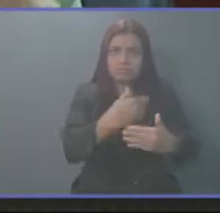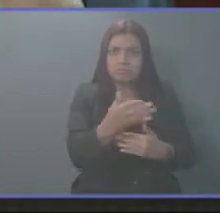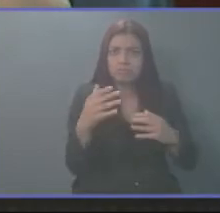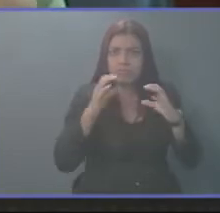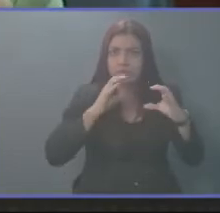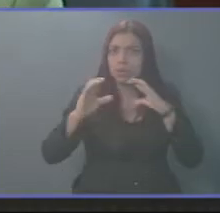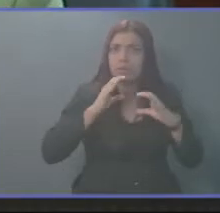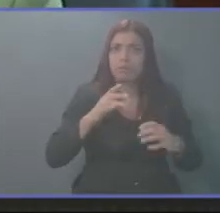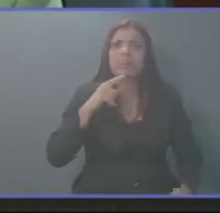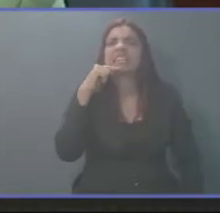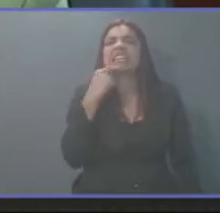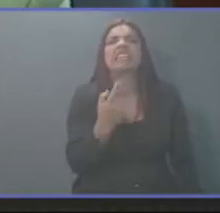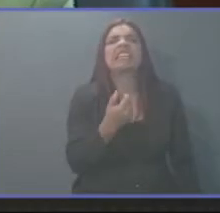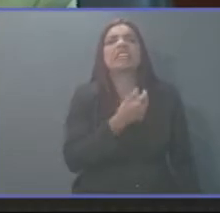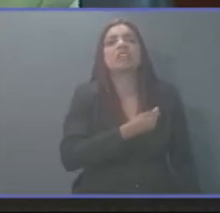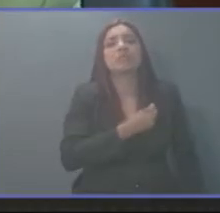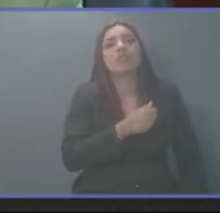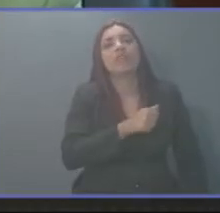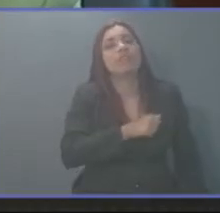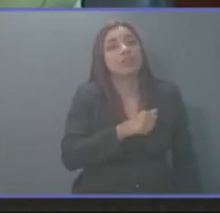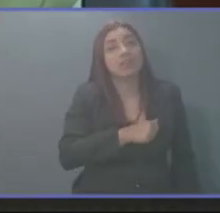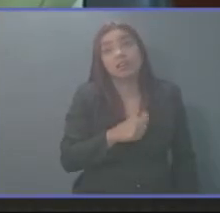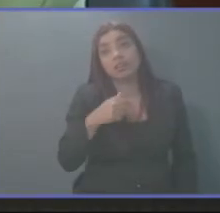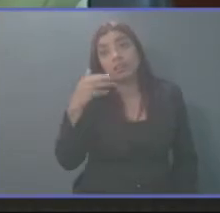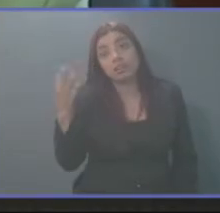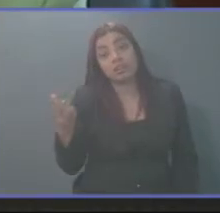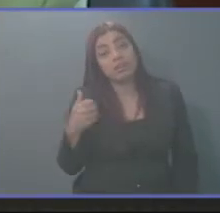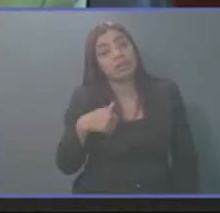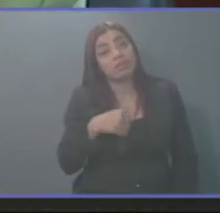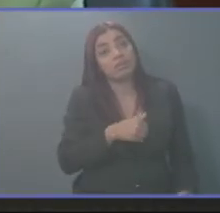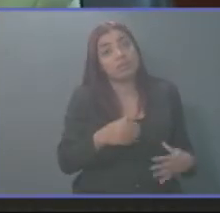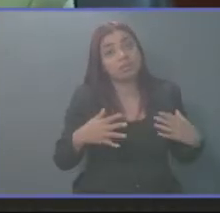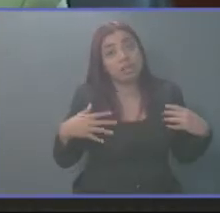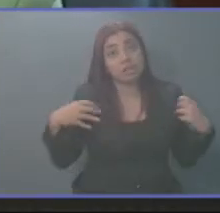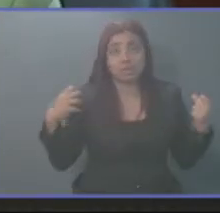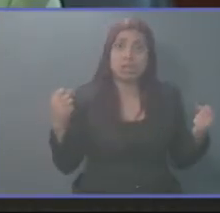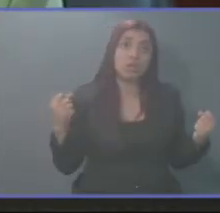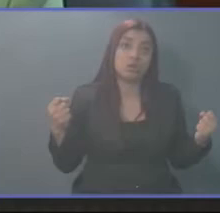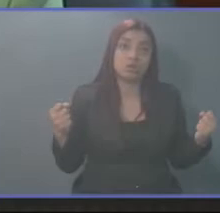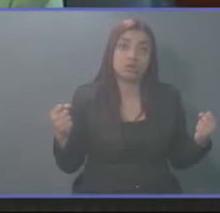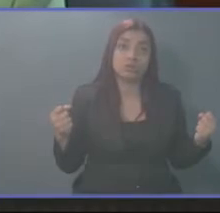en donde los responsables, como es el caso del Ministerio de Salud Pública,